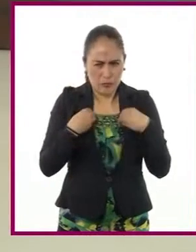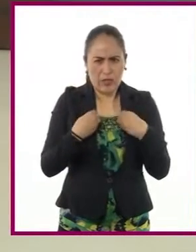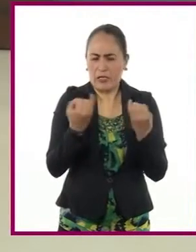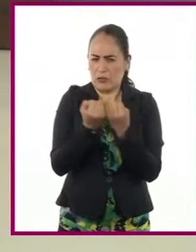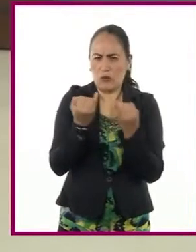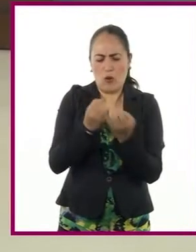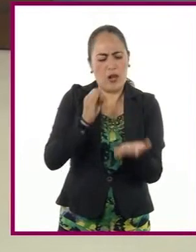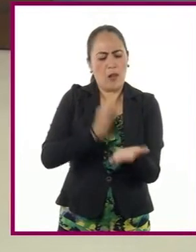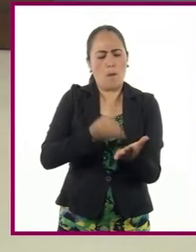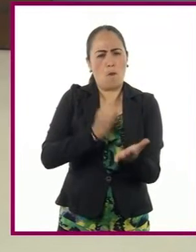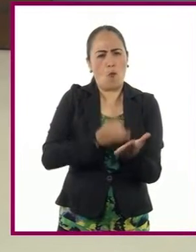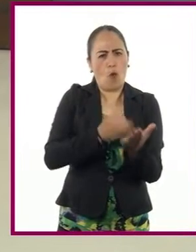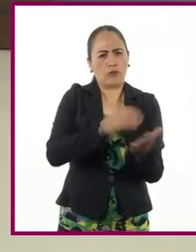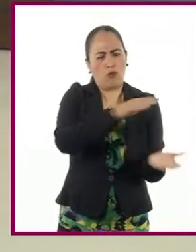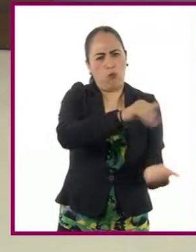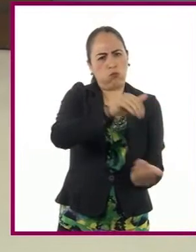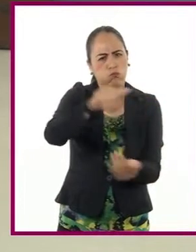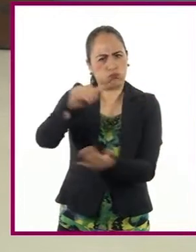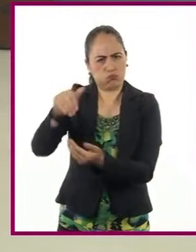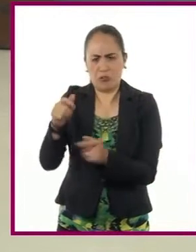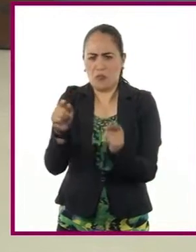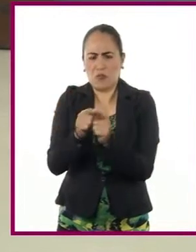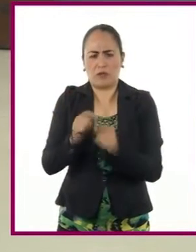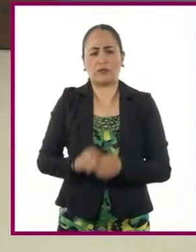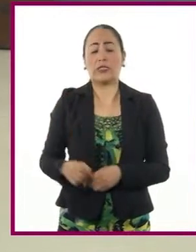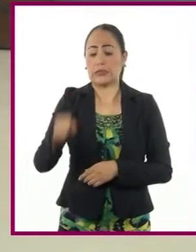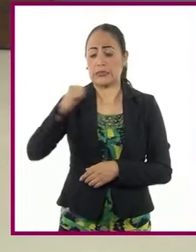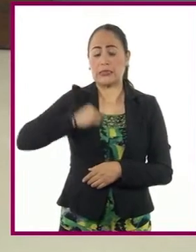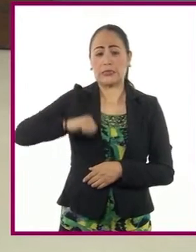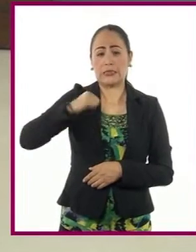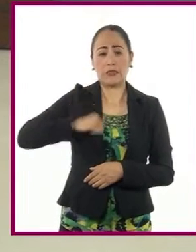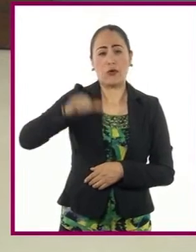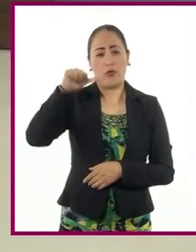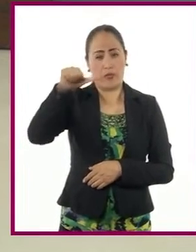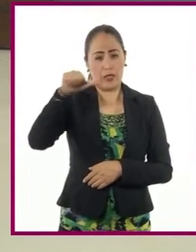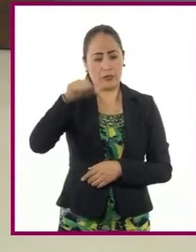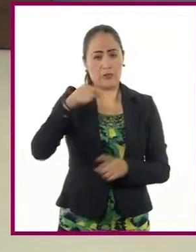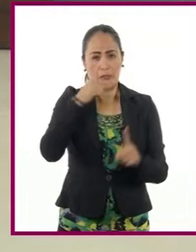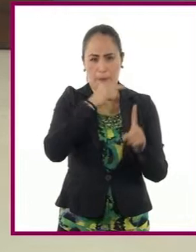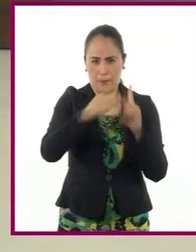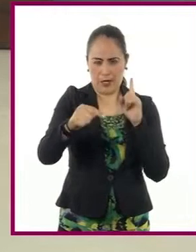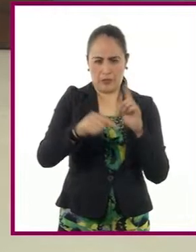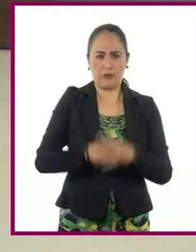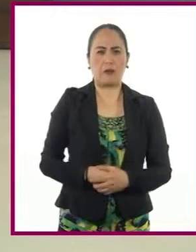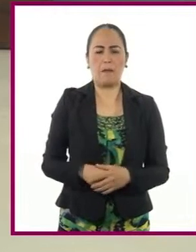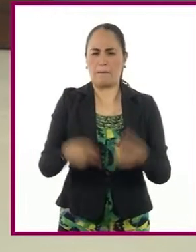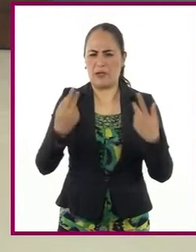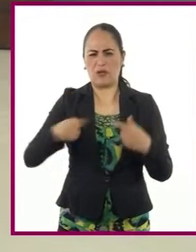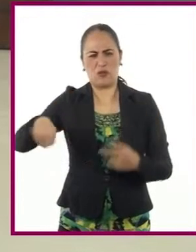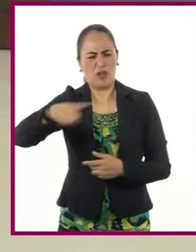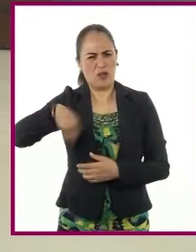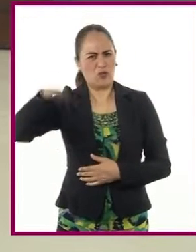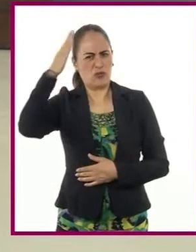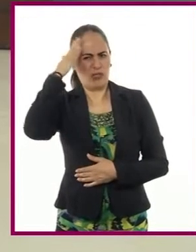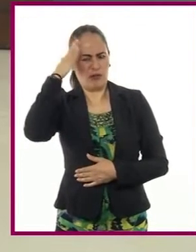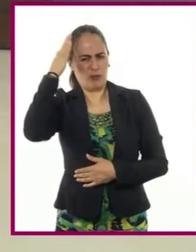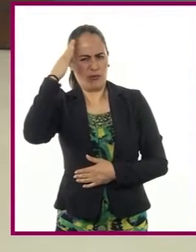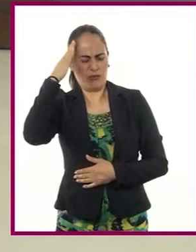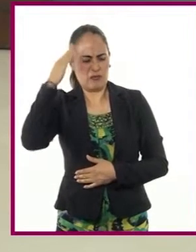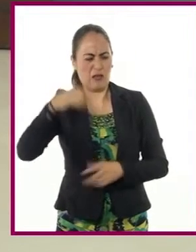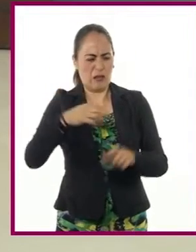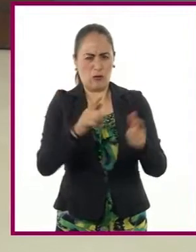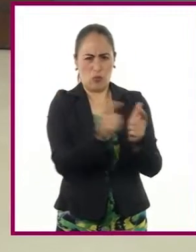tributos. En la primera mitad del siglo XVI, los encomenderos cometieron abusos en contra de los